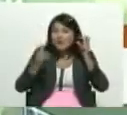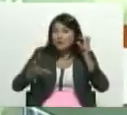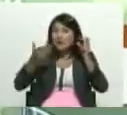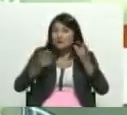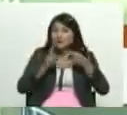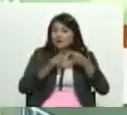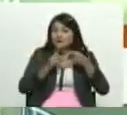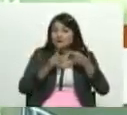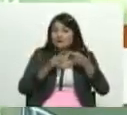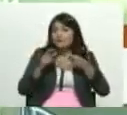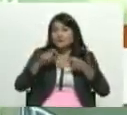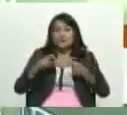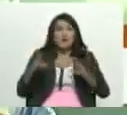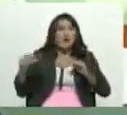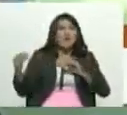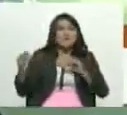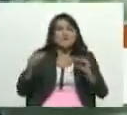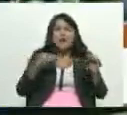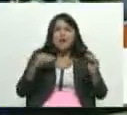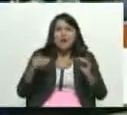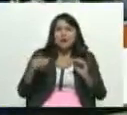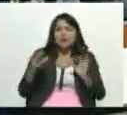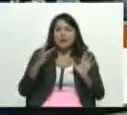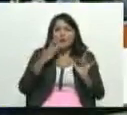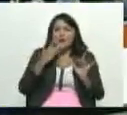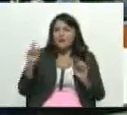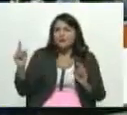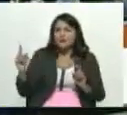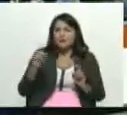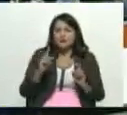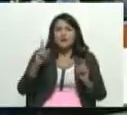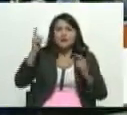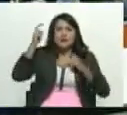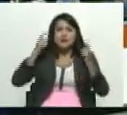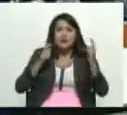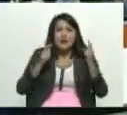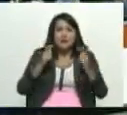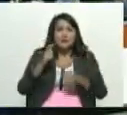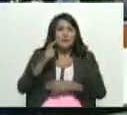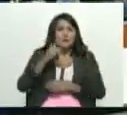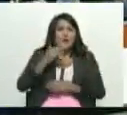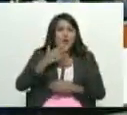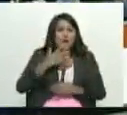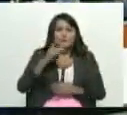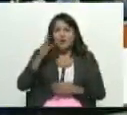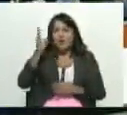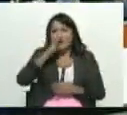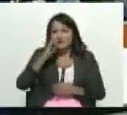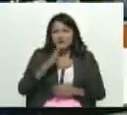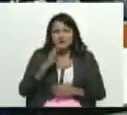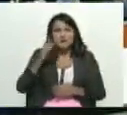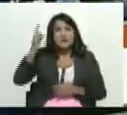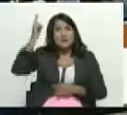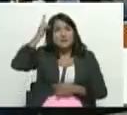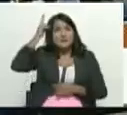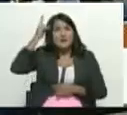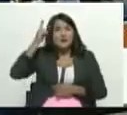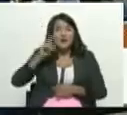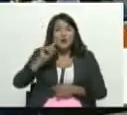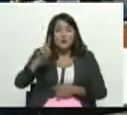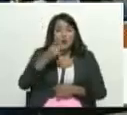en una conversación cuando él hablaba de Abreu y Lima en Brasilia el día uno de septiembre